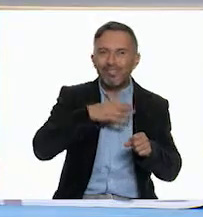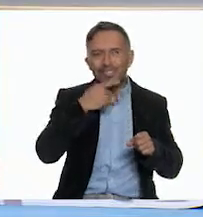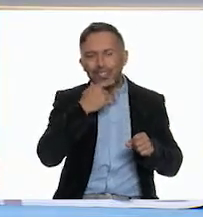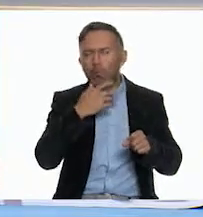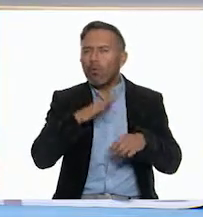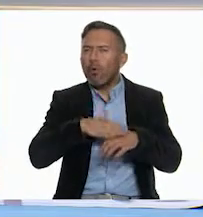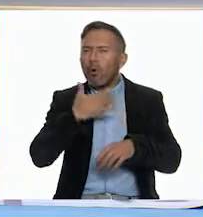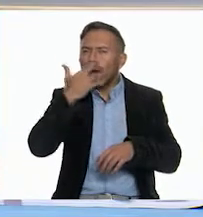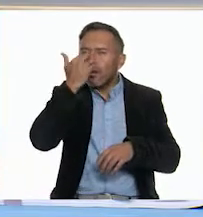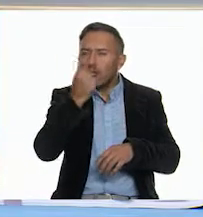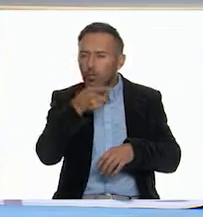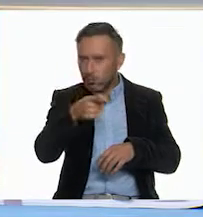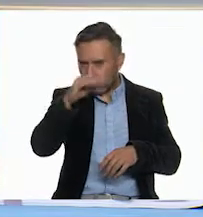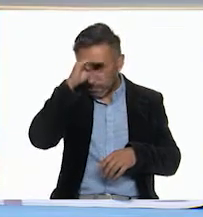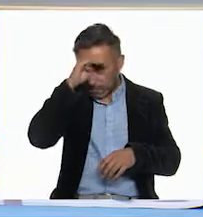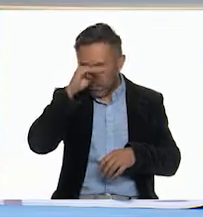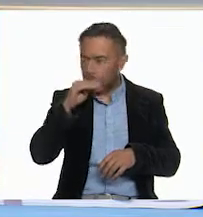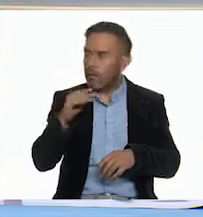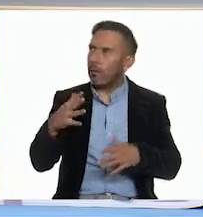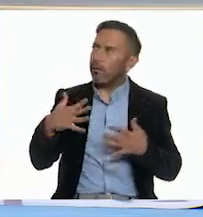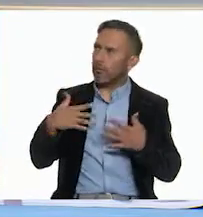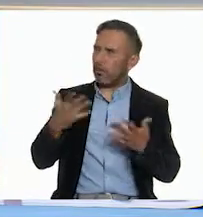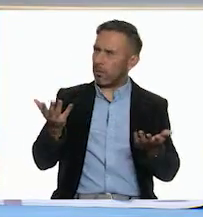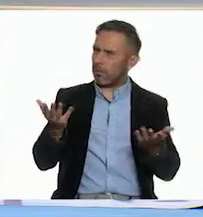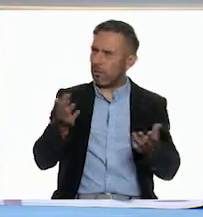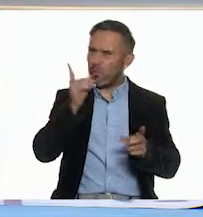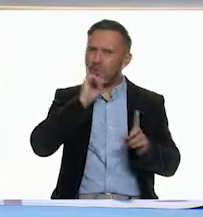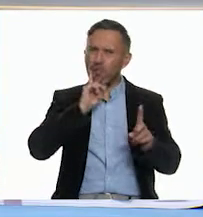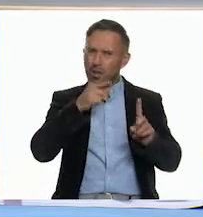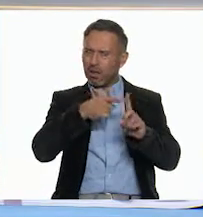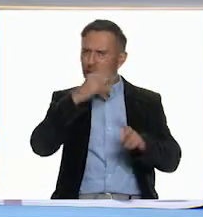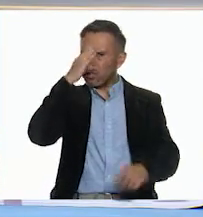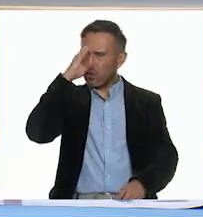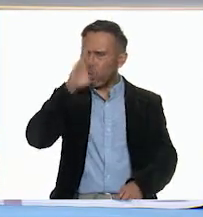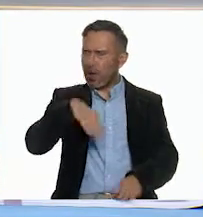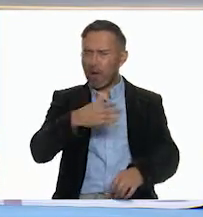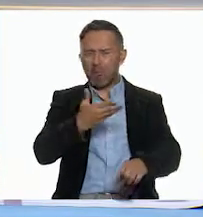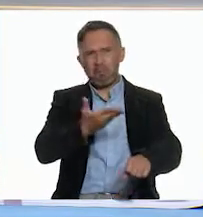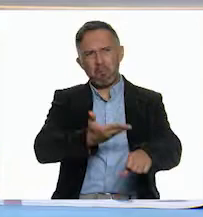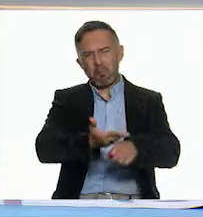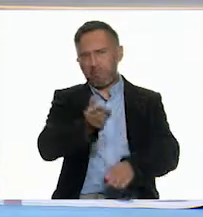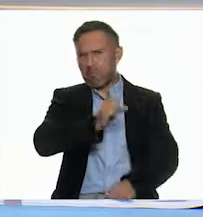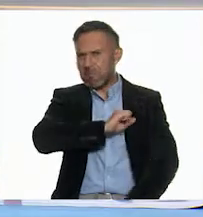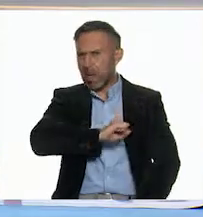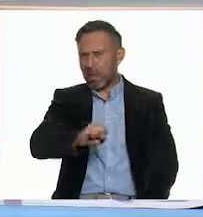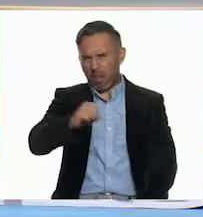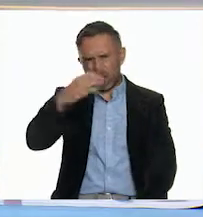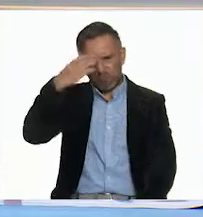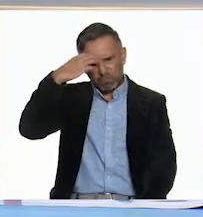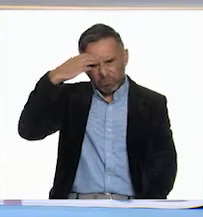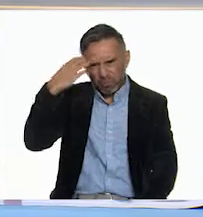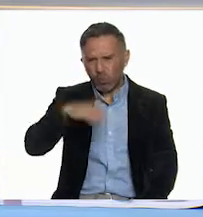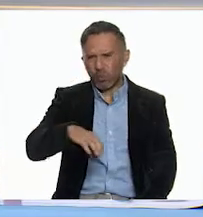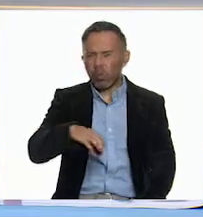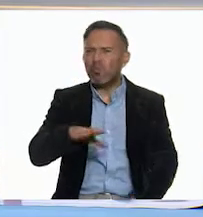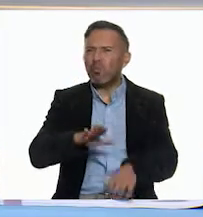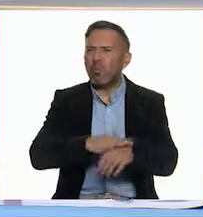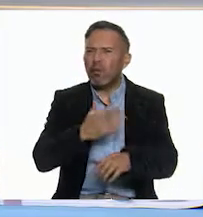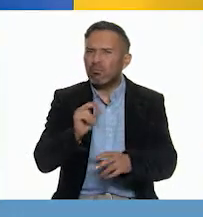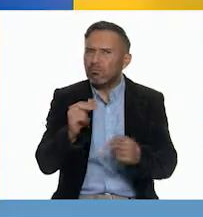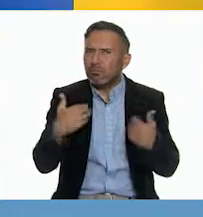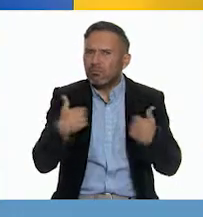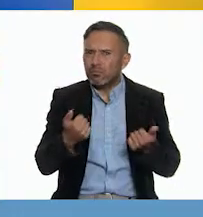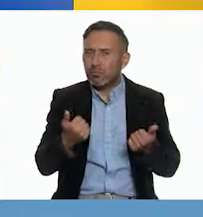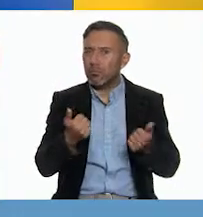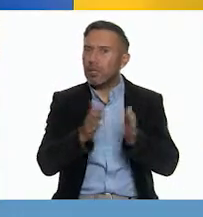porque no alcanzo a comprender por qué esa señora era tan mala. Y eso que leí el libro 2 veces.